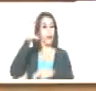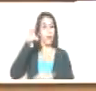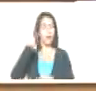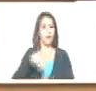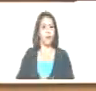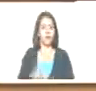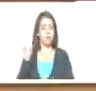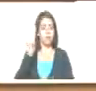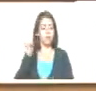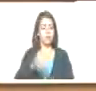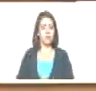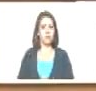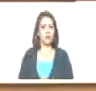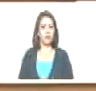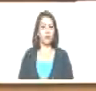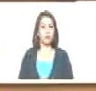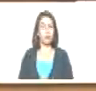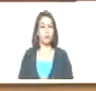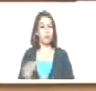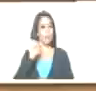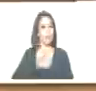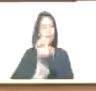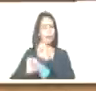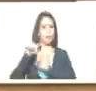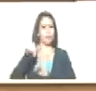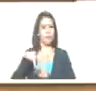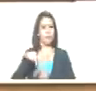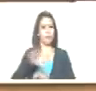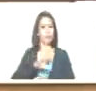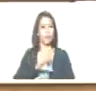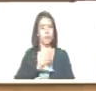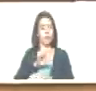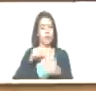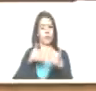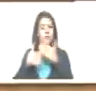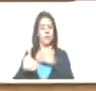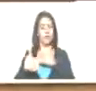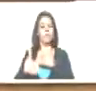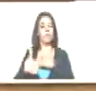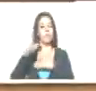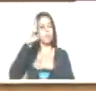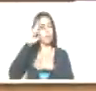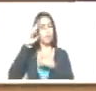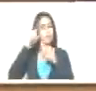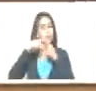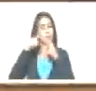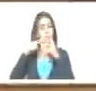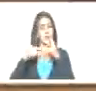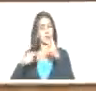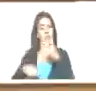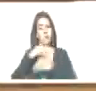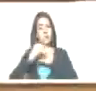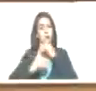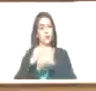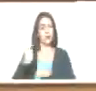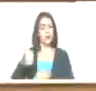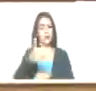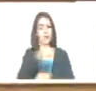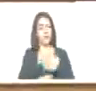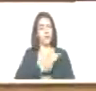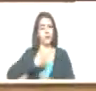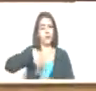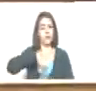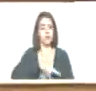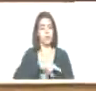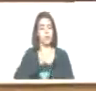venezolana, de la defensa a ultranza de las razones que generaron en cada uno de nosotros, en cada una